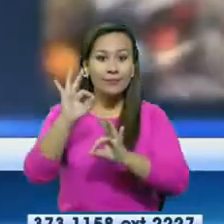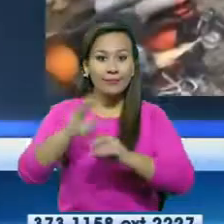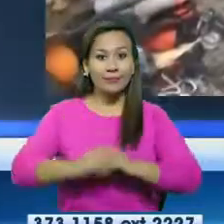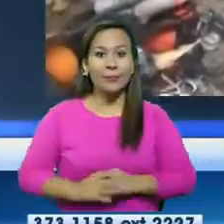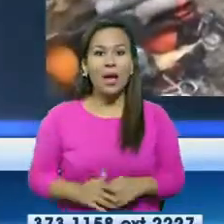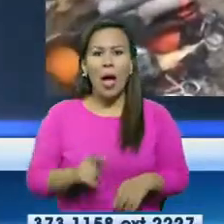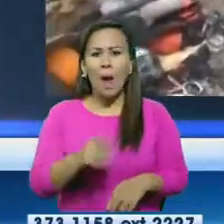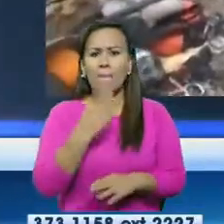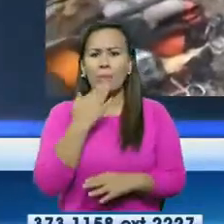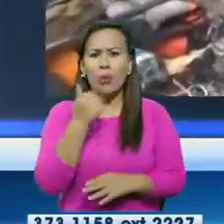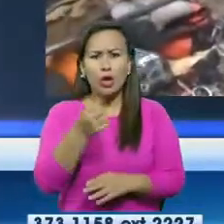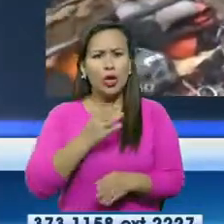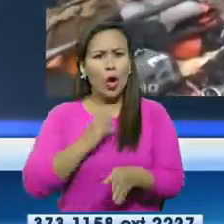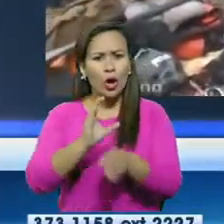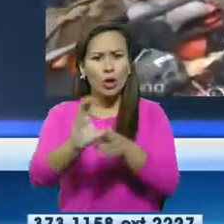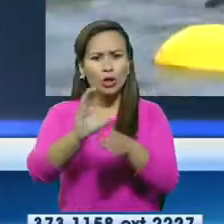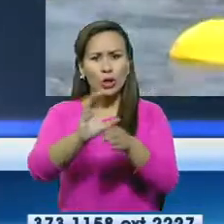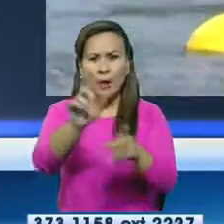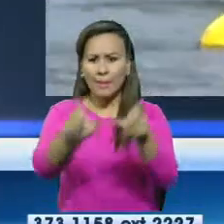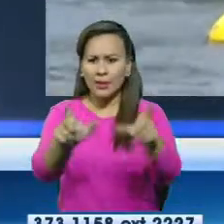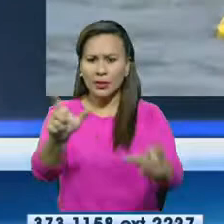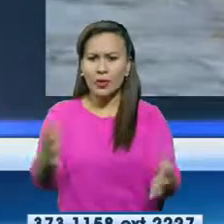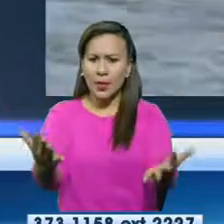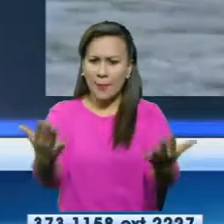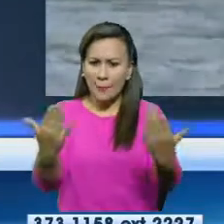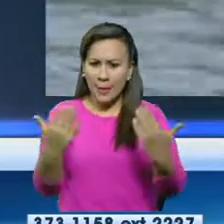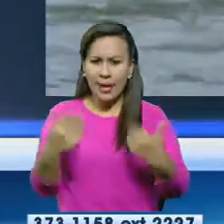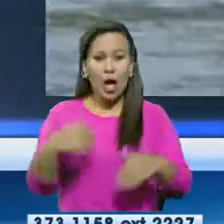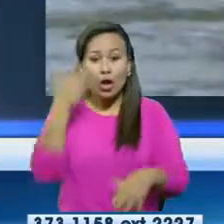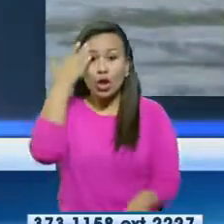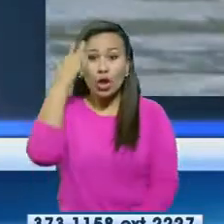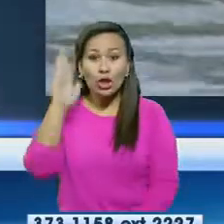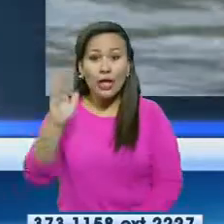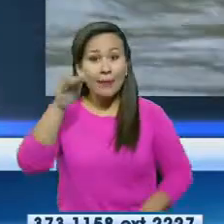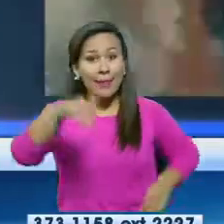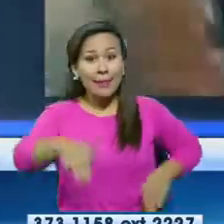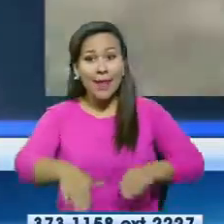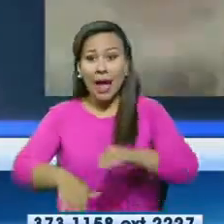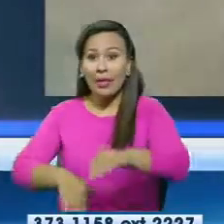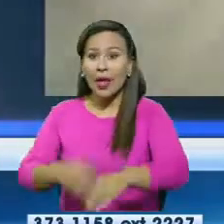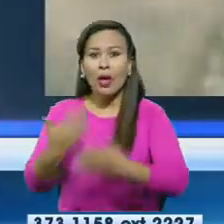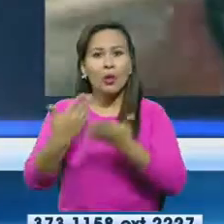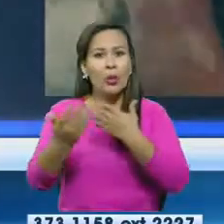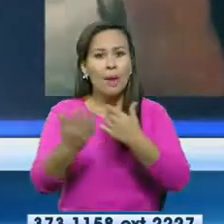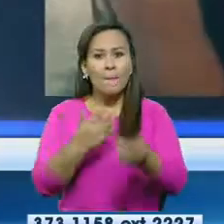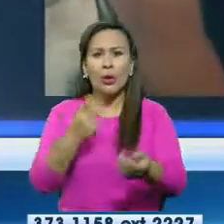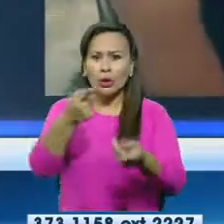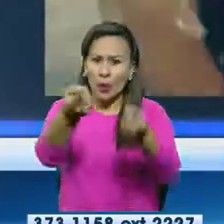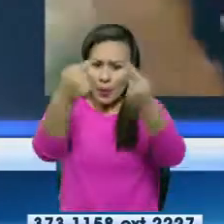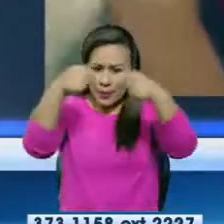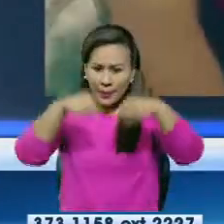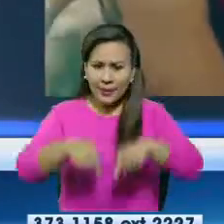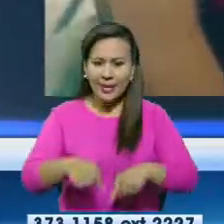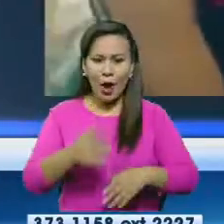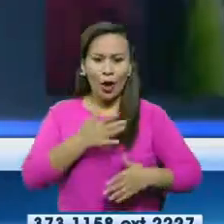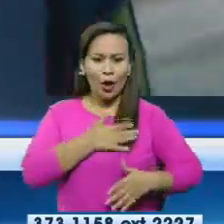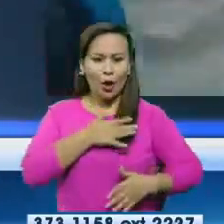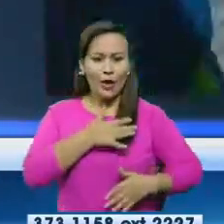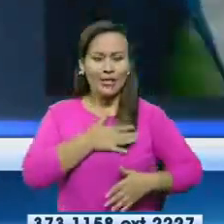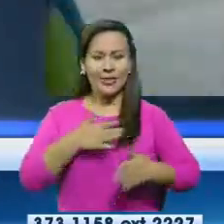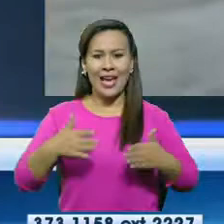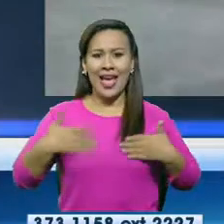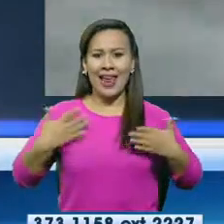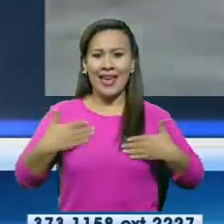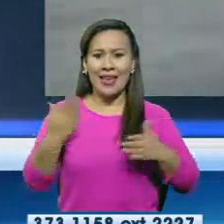Súper bueno, recomendado para que la gente venga a hacer, así no sepa nadar. No hay pero para nosotros. No hay pero, solamente tiene que tener corazón y energía para